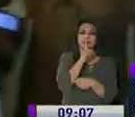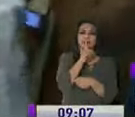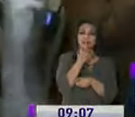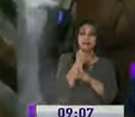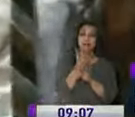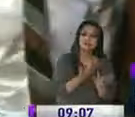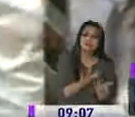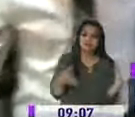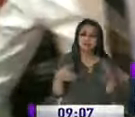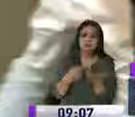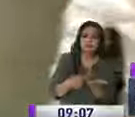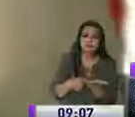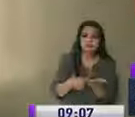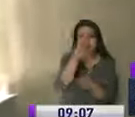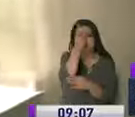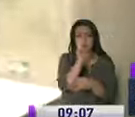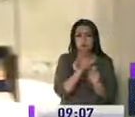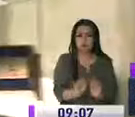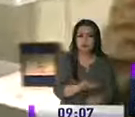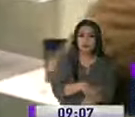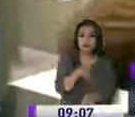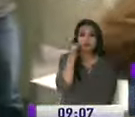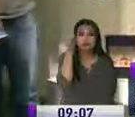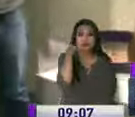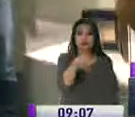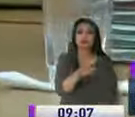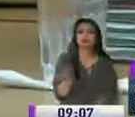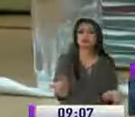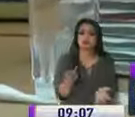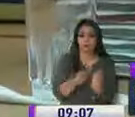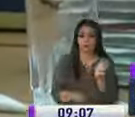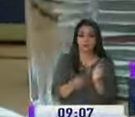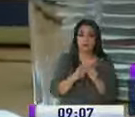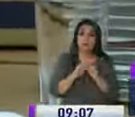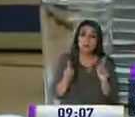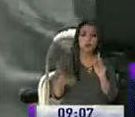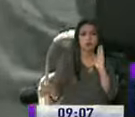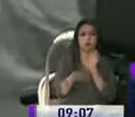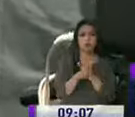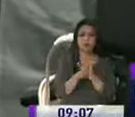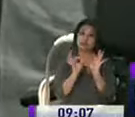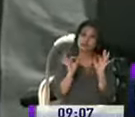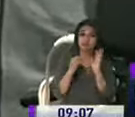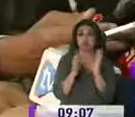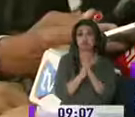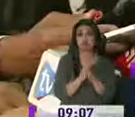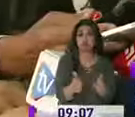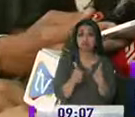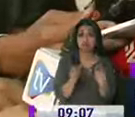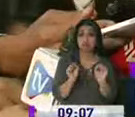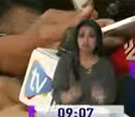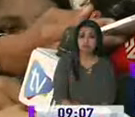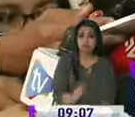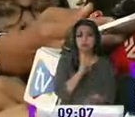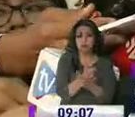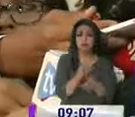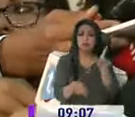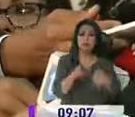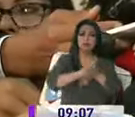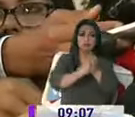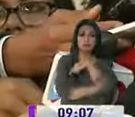que esperan reunirse para tomar una posición en torno al futuro de Ochoa, aunque adelantan que la ley ha sido bien aplicada. Ha habido algunas